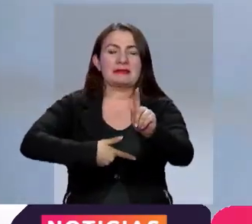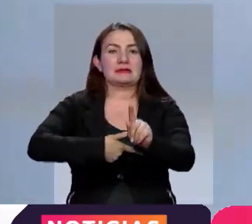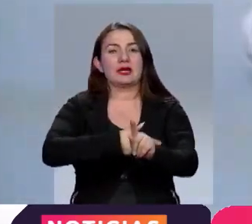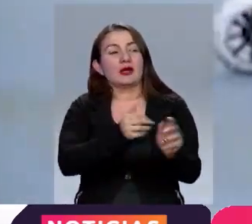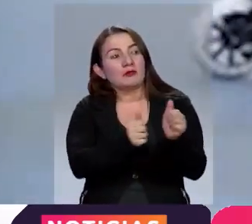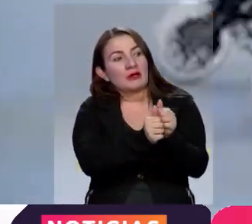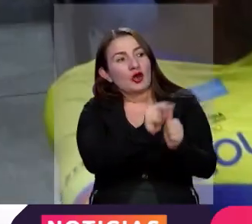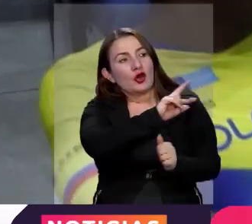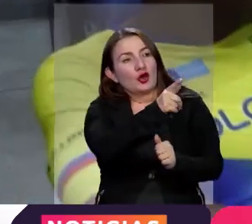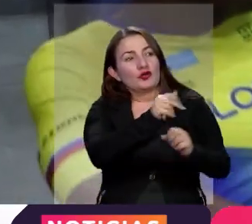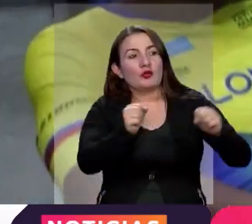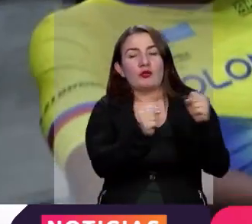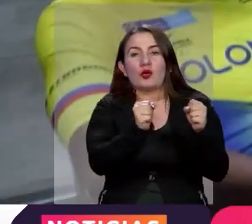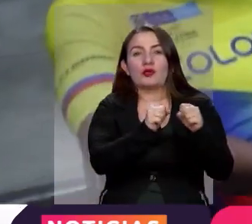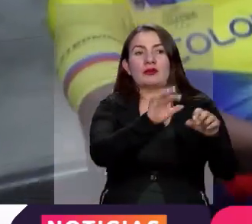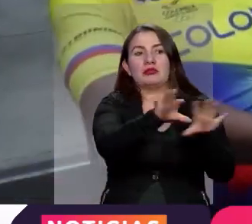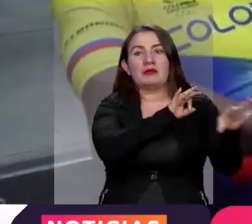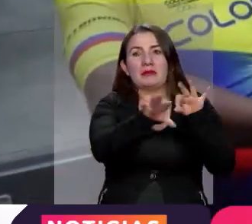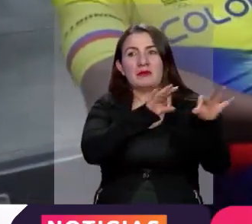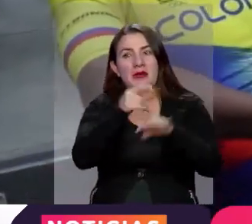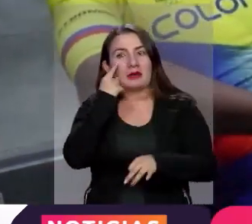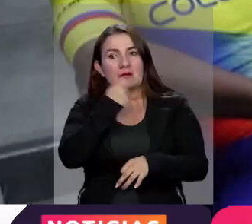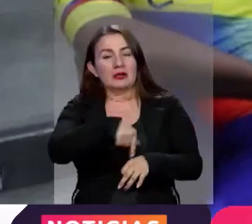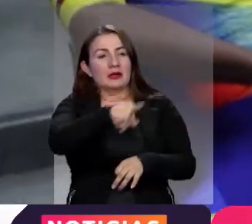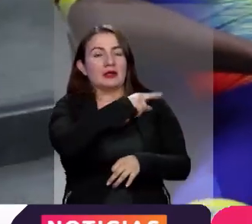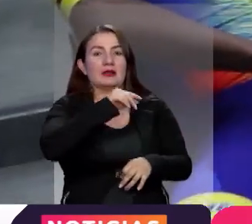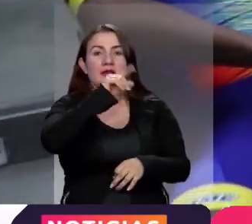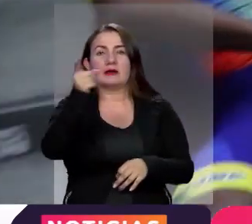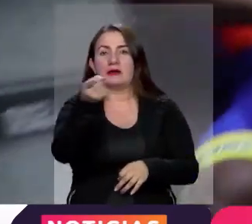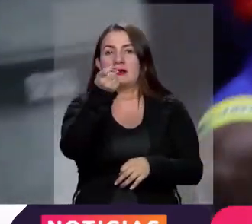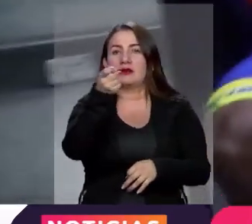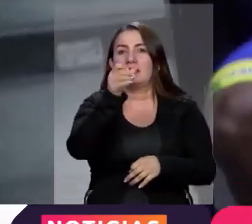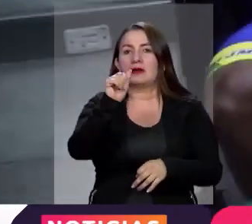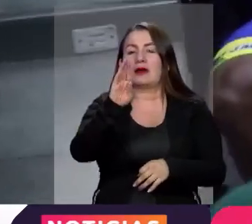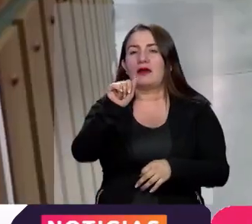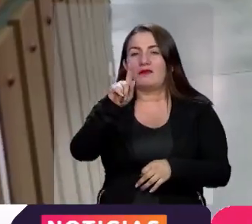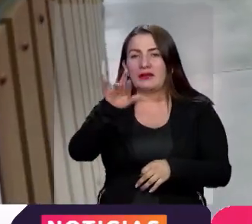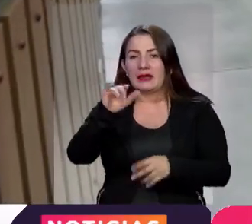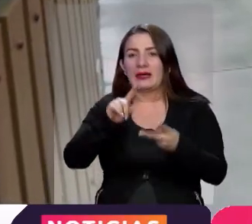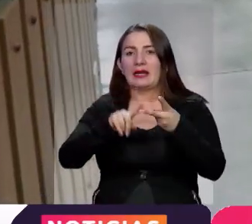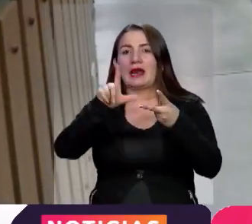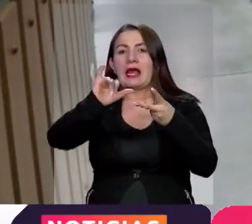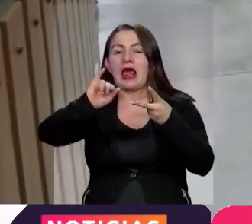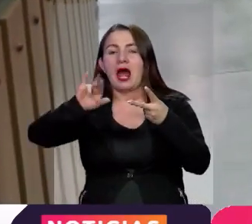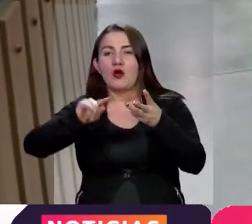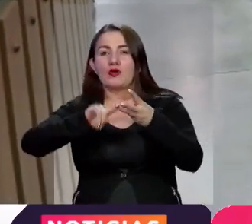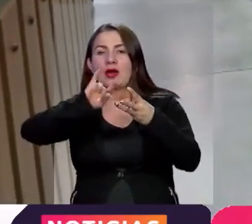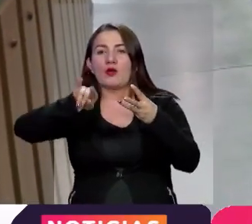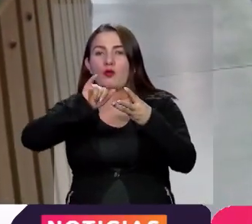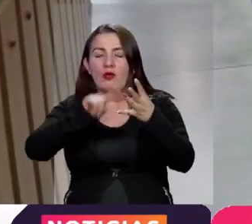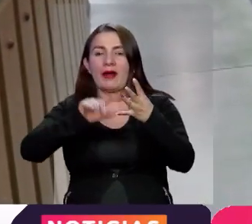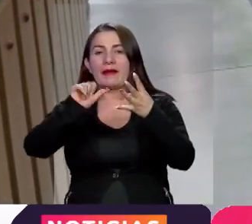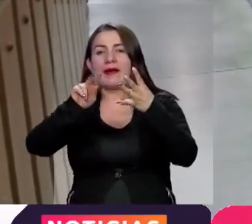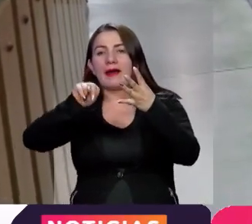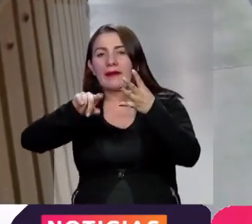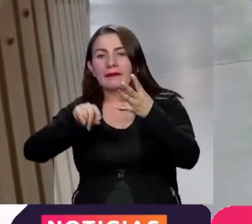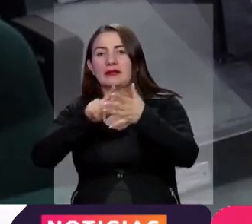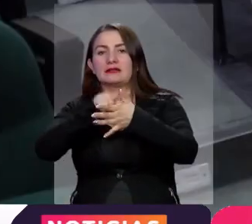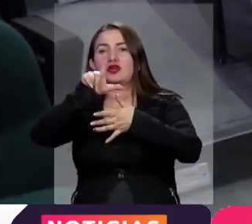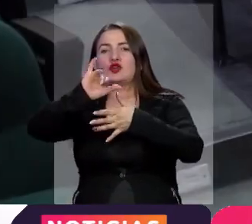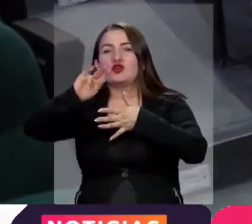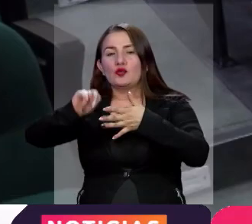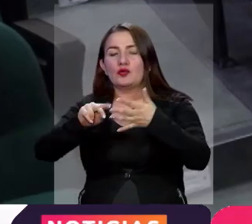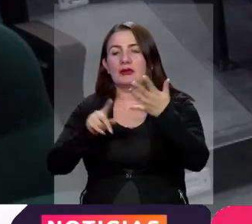Rico, los otros bogotanos que forman parte de la selección son Gabriela Rueda, Laura Perdomo, Juan David Rodríguez, Andrés Felipe Gómez, Luna